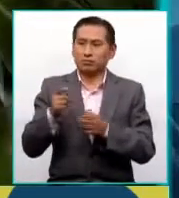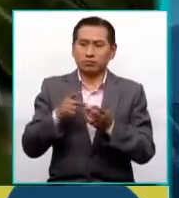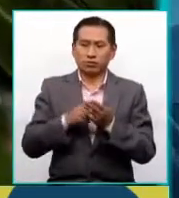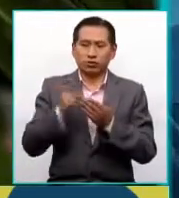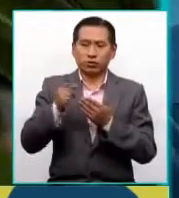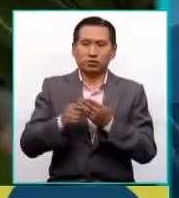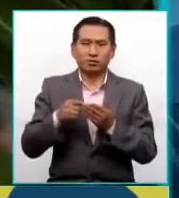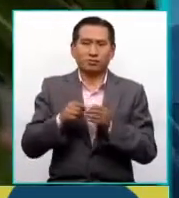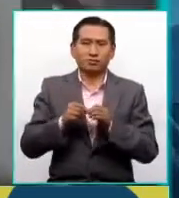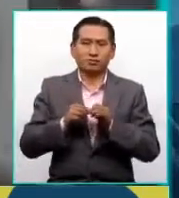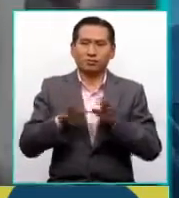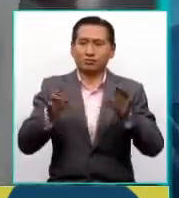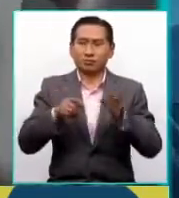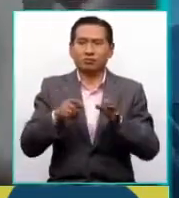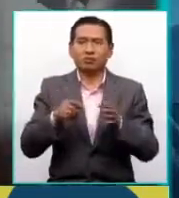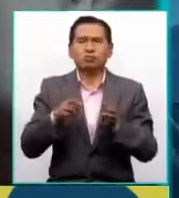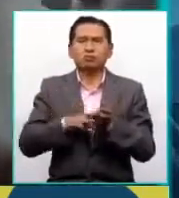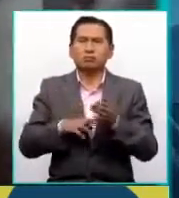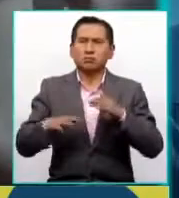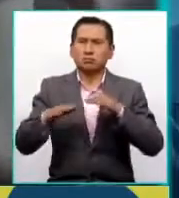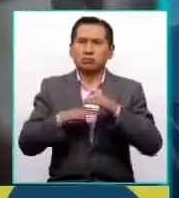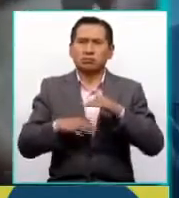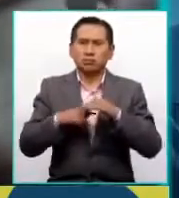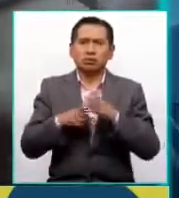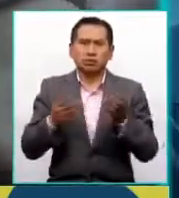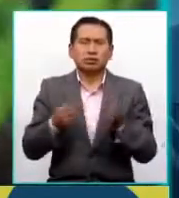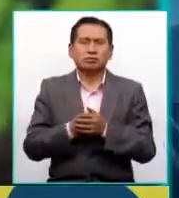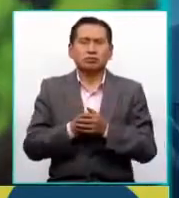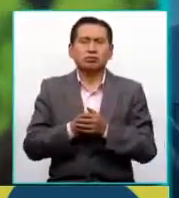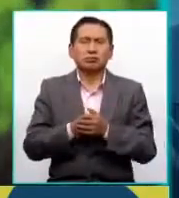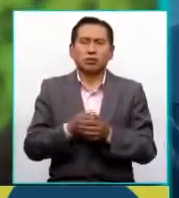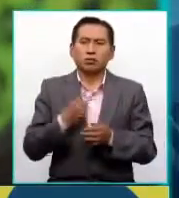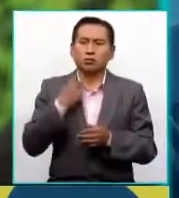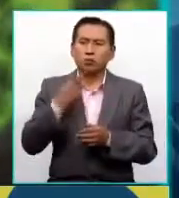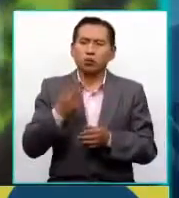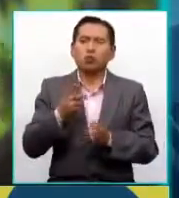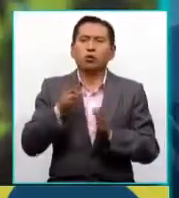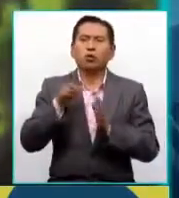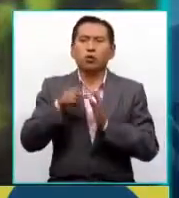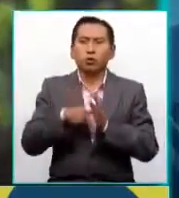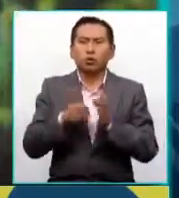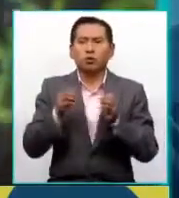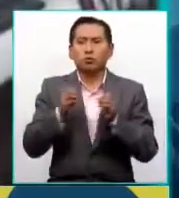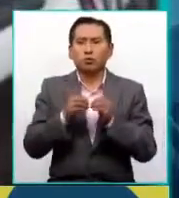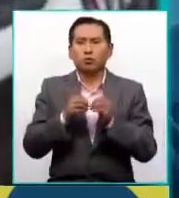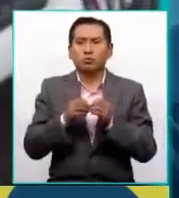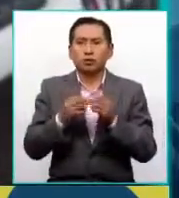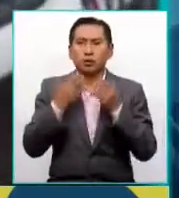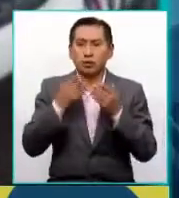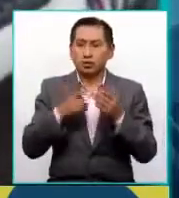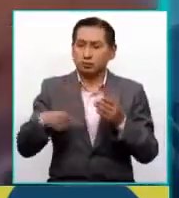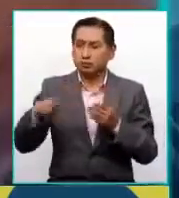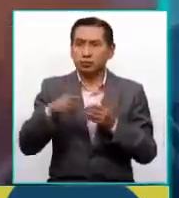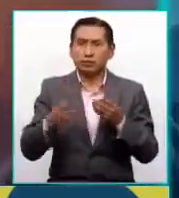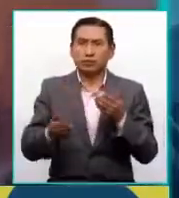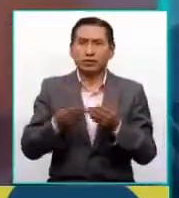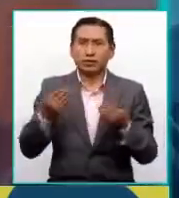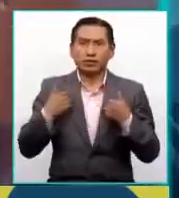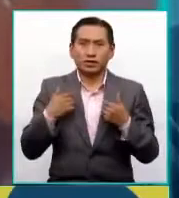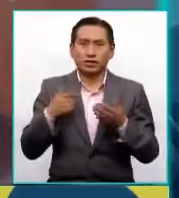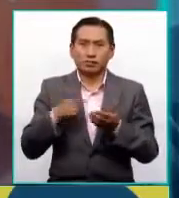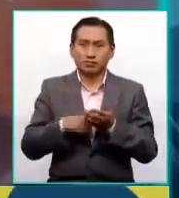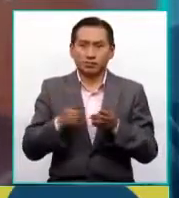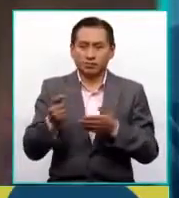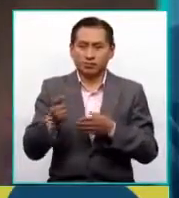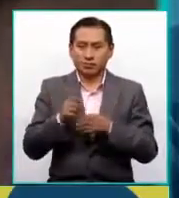Live, muy básicamente, con la voz y después, bueno, gracias a estas facilidades que te da la